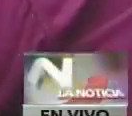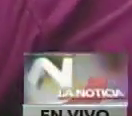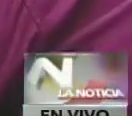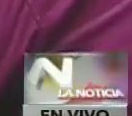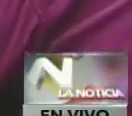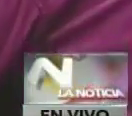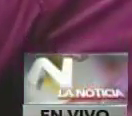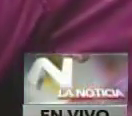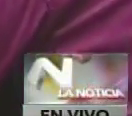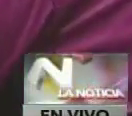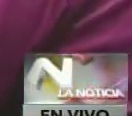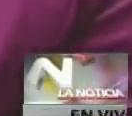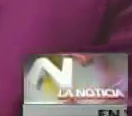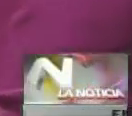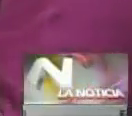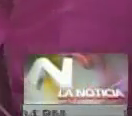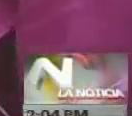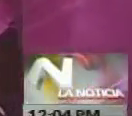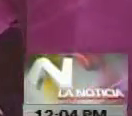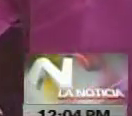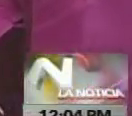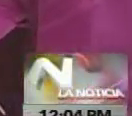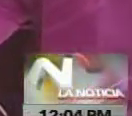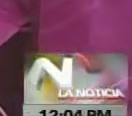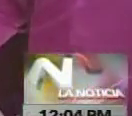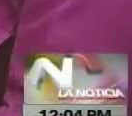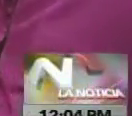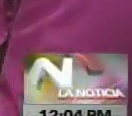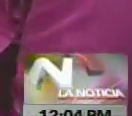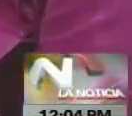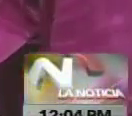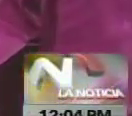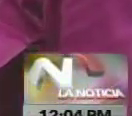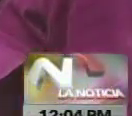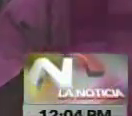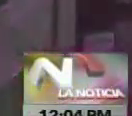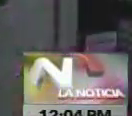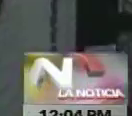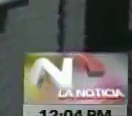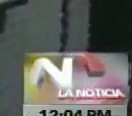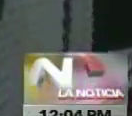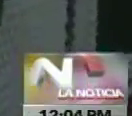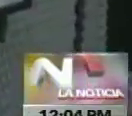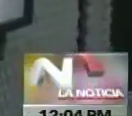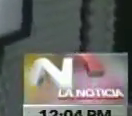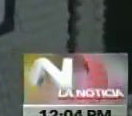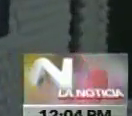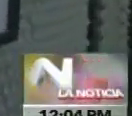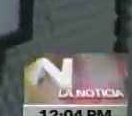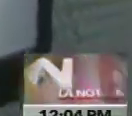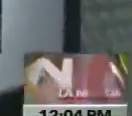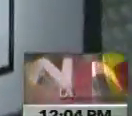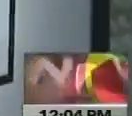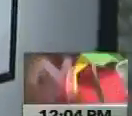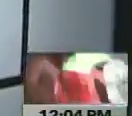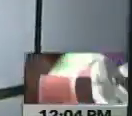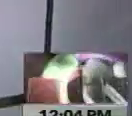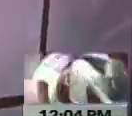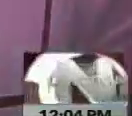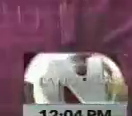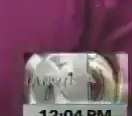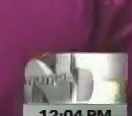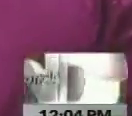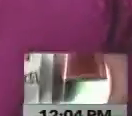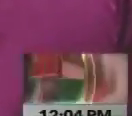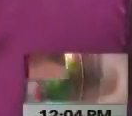esto, please. Nos encontramos en el poliedro de Caracas a la hora de la salsa, un programa conducido por el presidente de la República Bolivariana